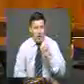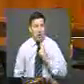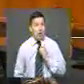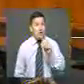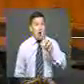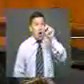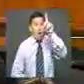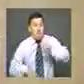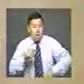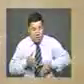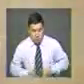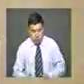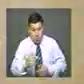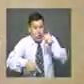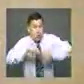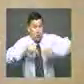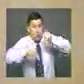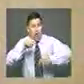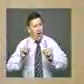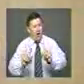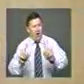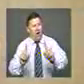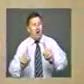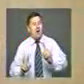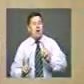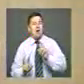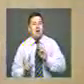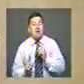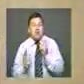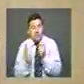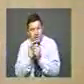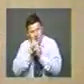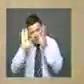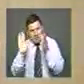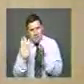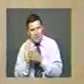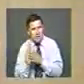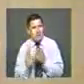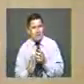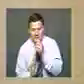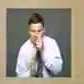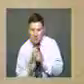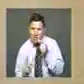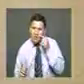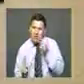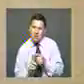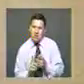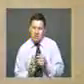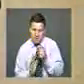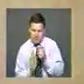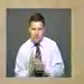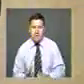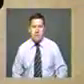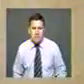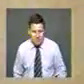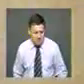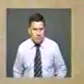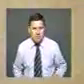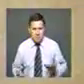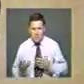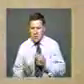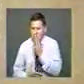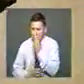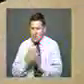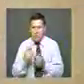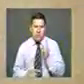diciendo que no pueden procrear, porque aquí se dejó claro, los fines del matrimonio son la procreación, y sí hay cientos de